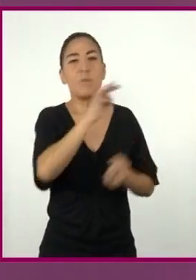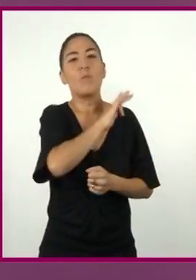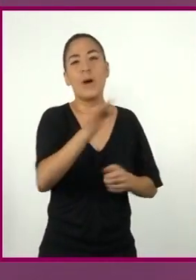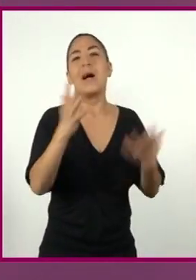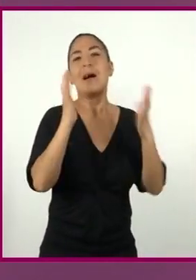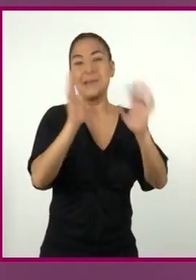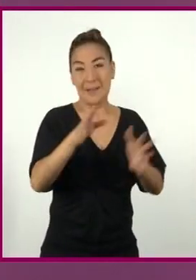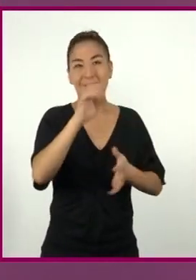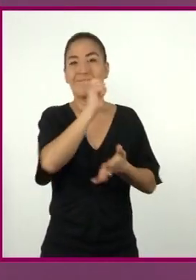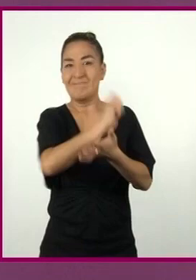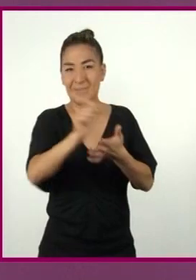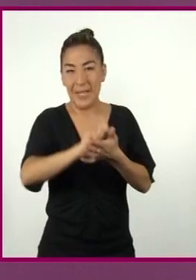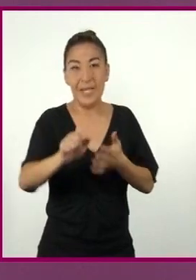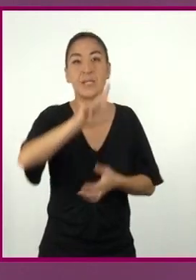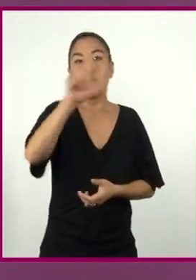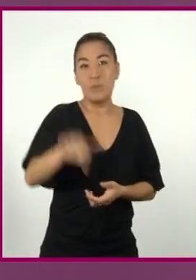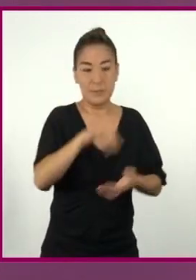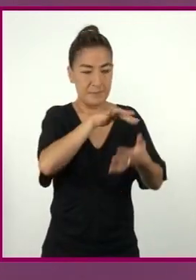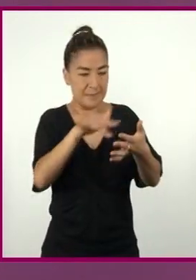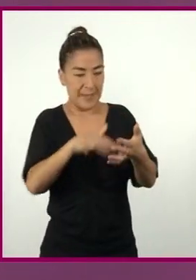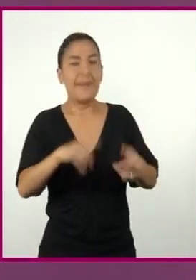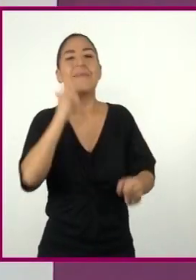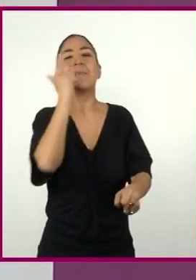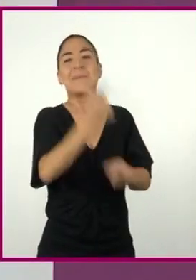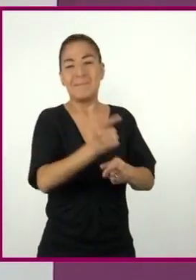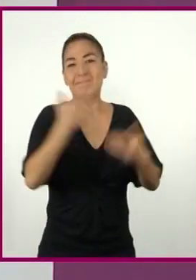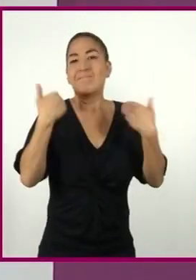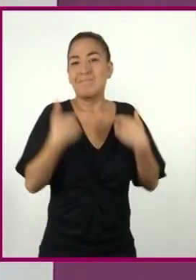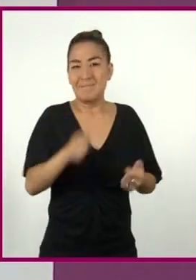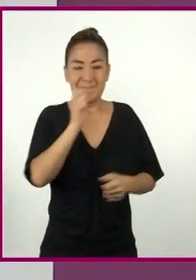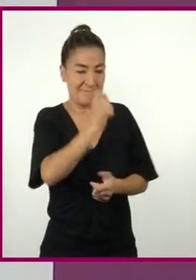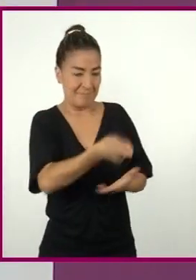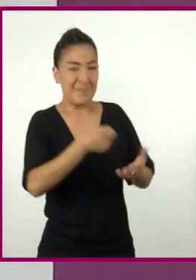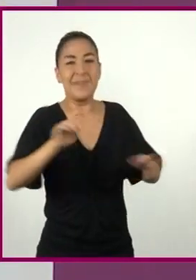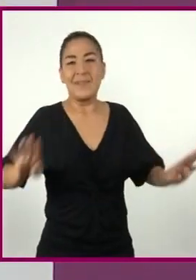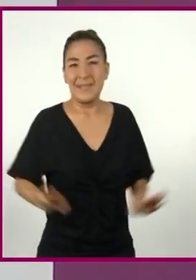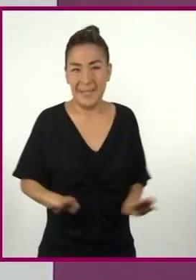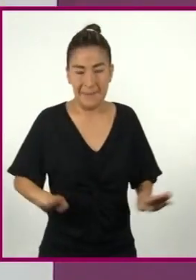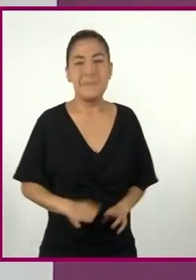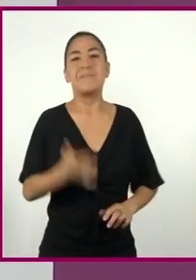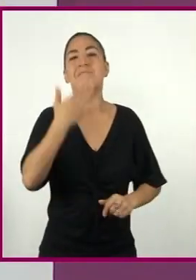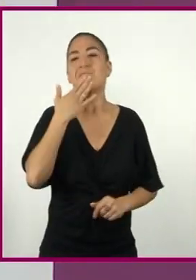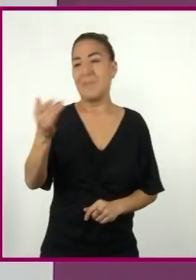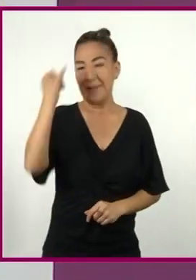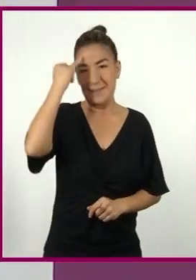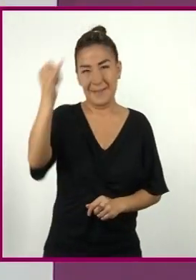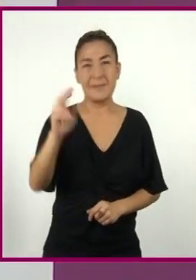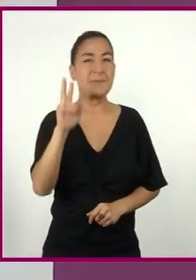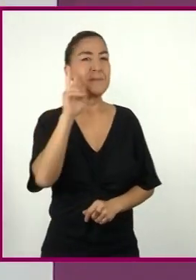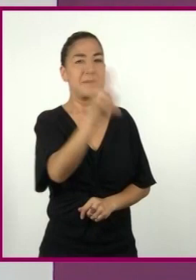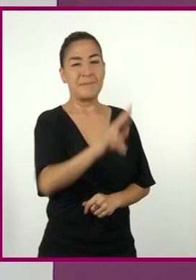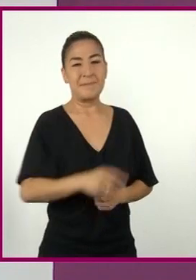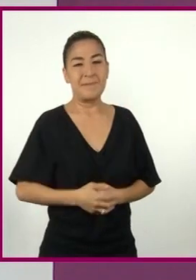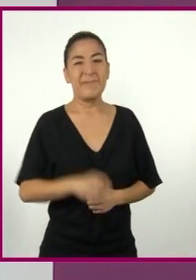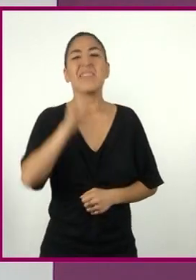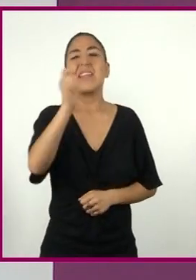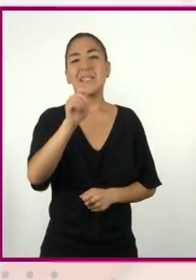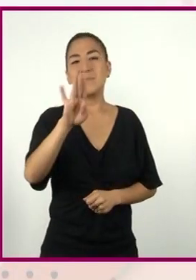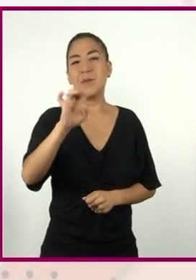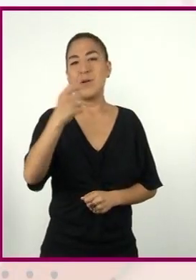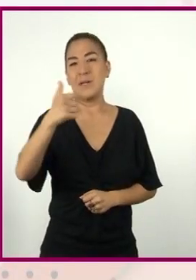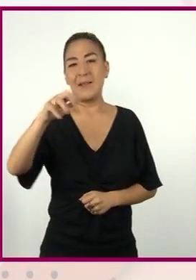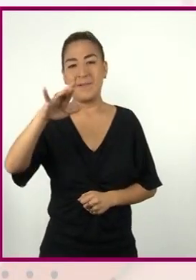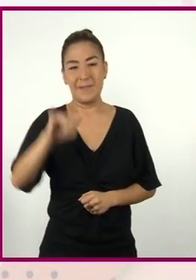hacerla y al leerla identificar sus características. ¡Excelente idea! Veamos lo que es una